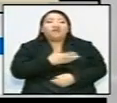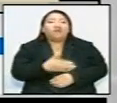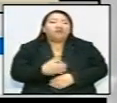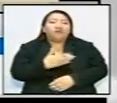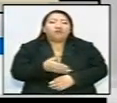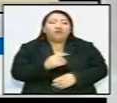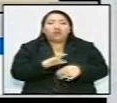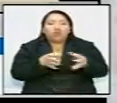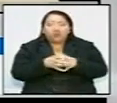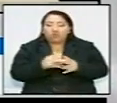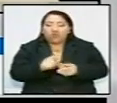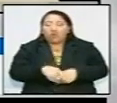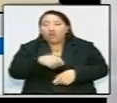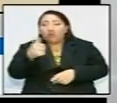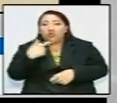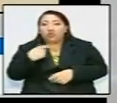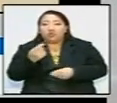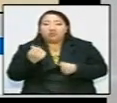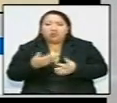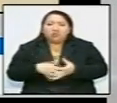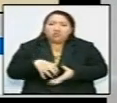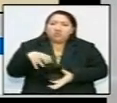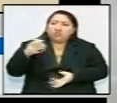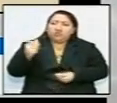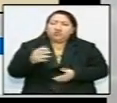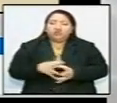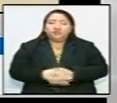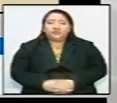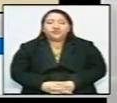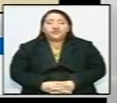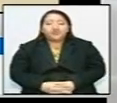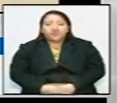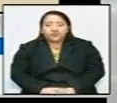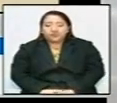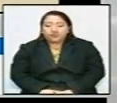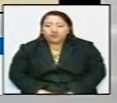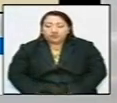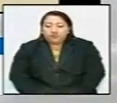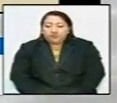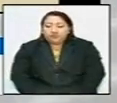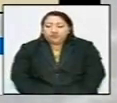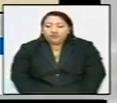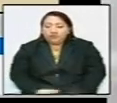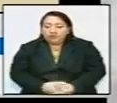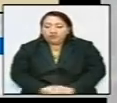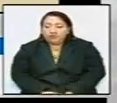y otra por un supuesto enriquecimiento ilícito. Siguiente diapositiva.